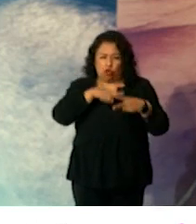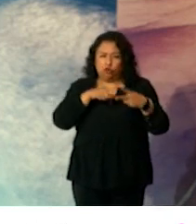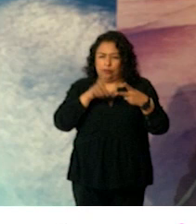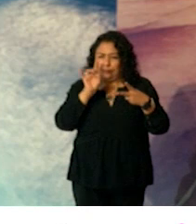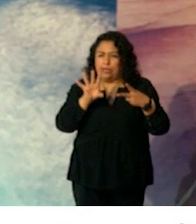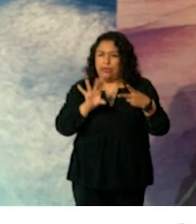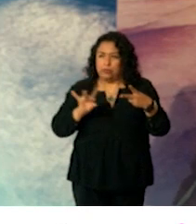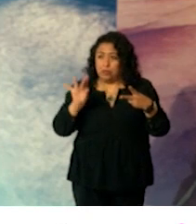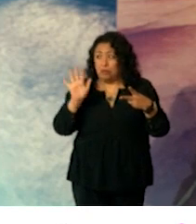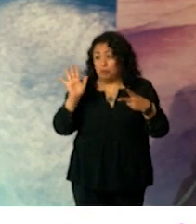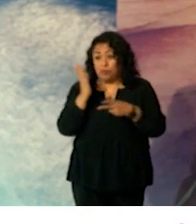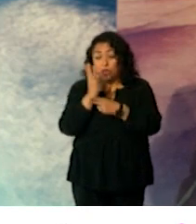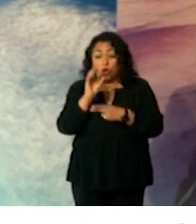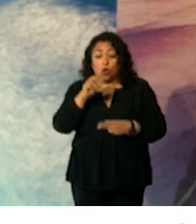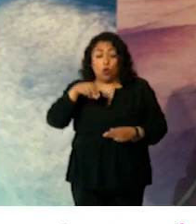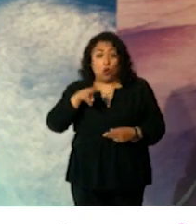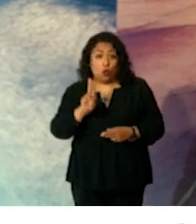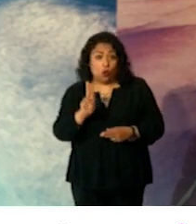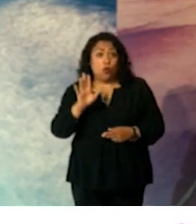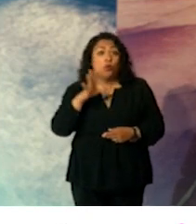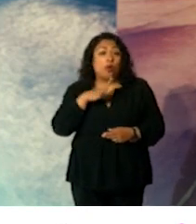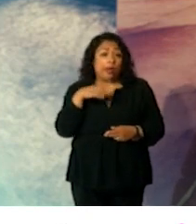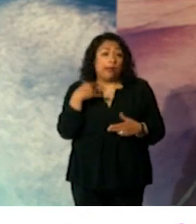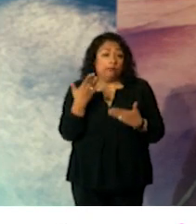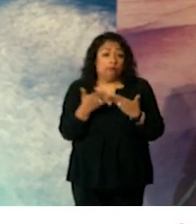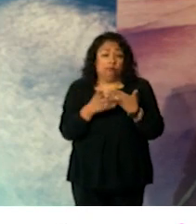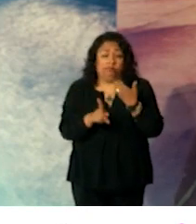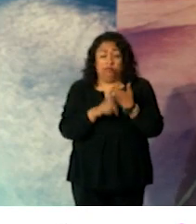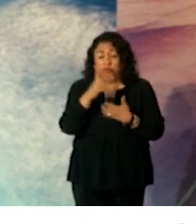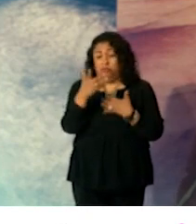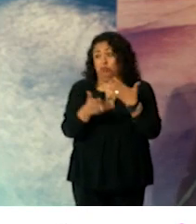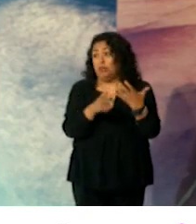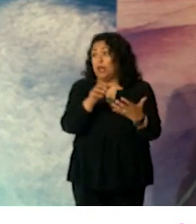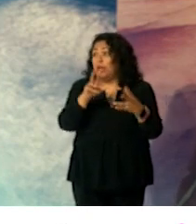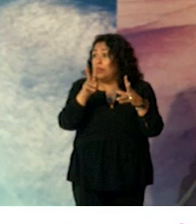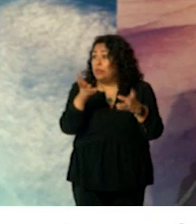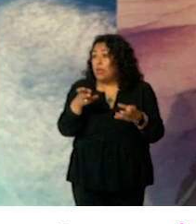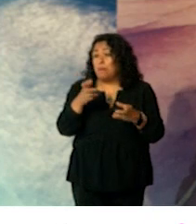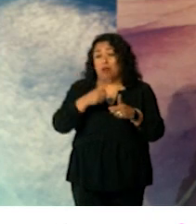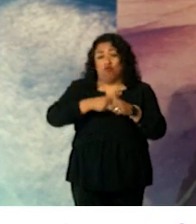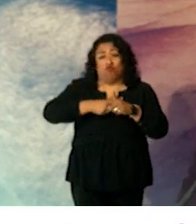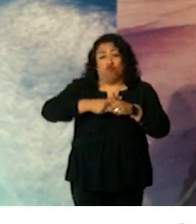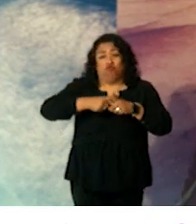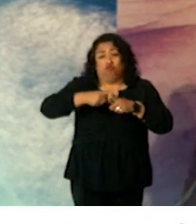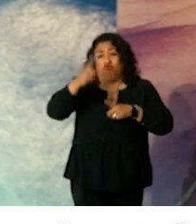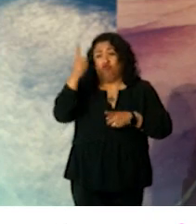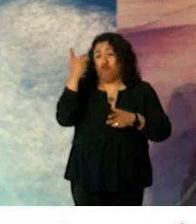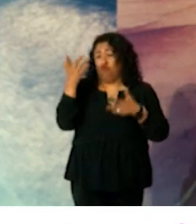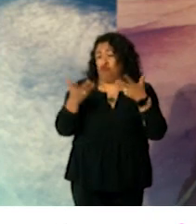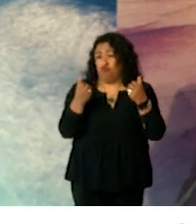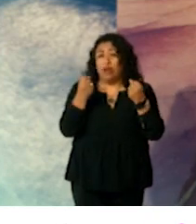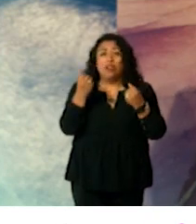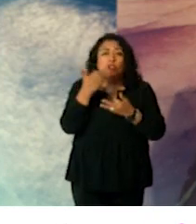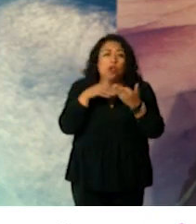acá. Según Naciones Unidas, vamos a tener grandes consecuencias no solamente en temas climáticos, que todas ellas van